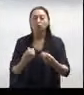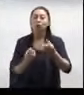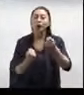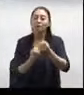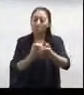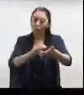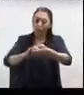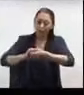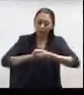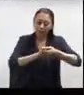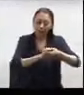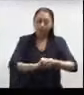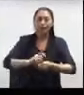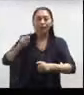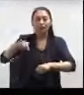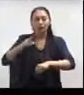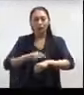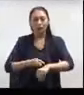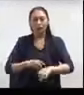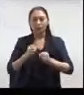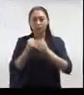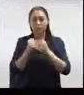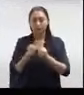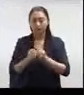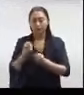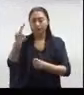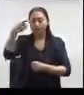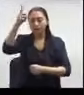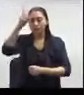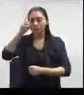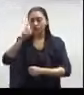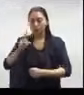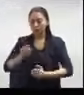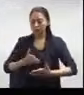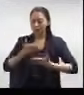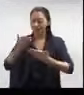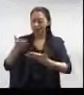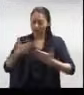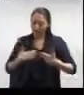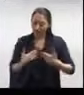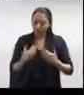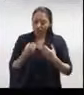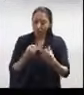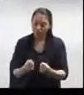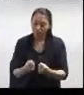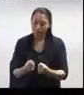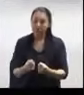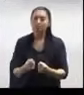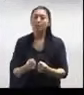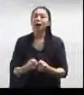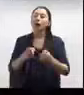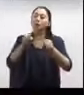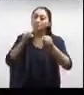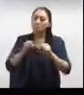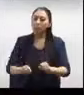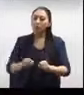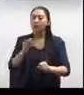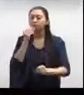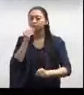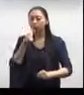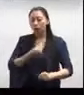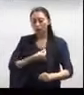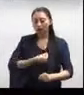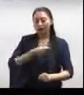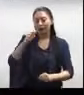solidaridad en estos momentos difíciles. Que Dios le dé la fuerza para superar este momento que están viviendo